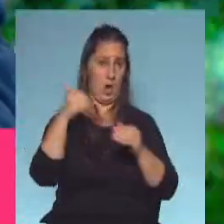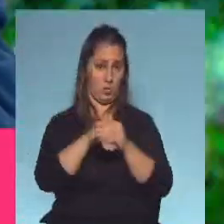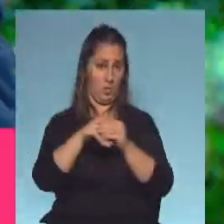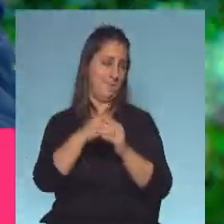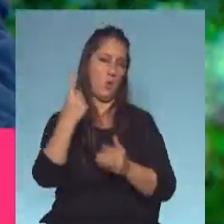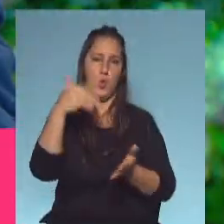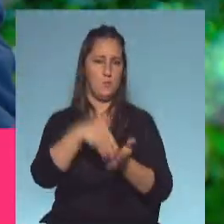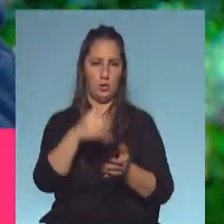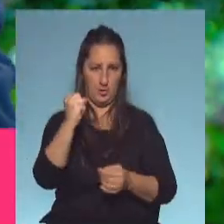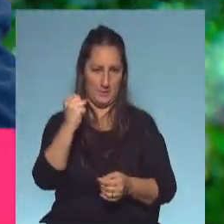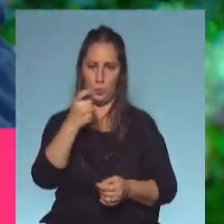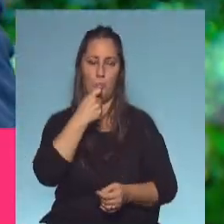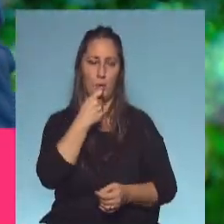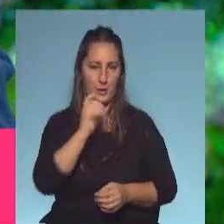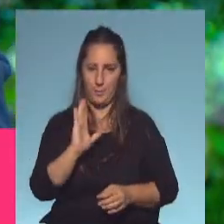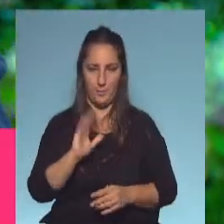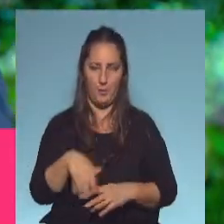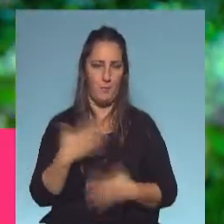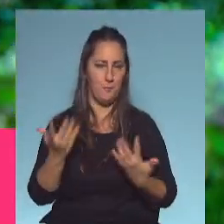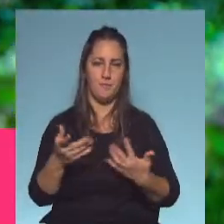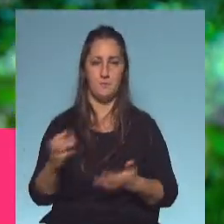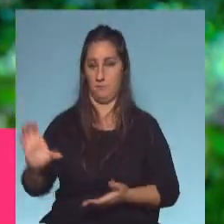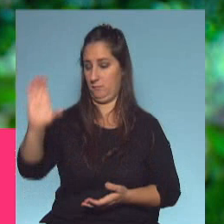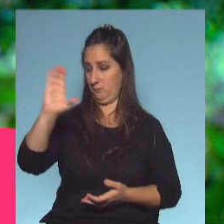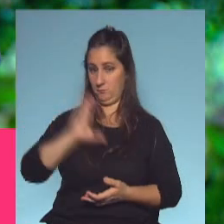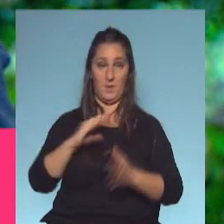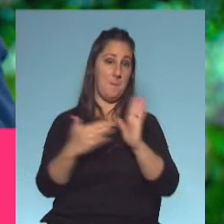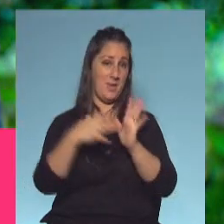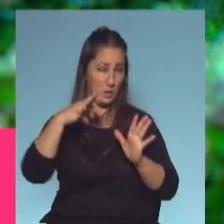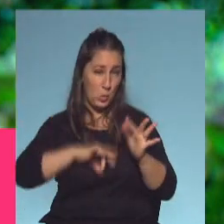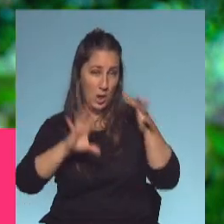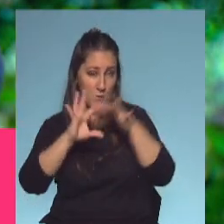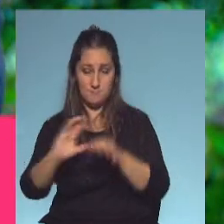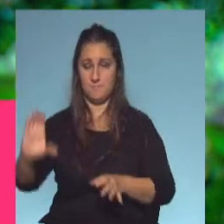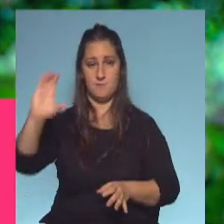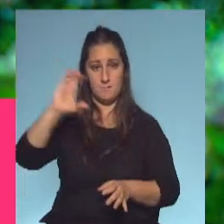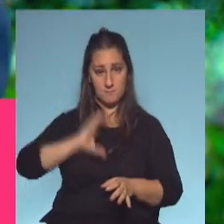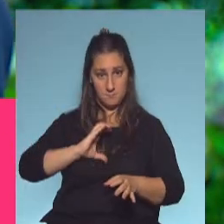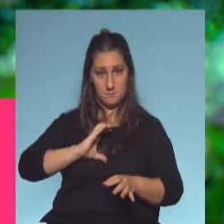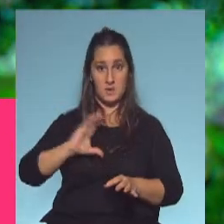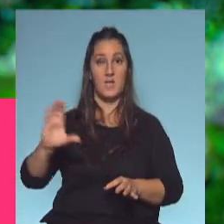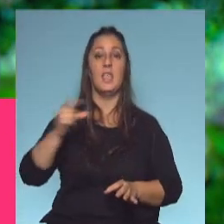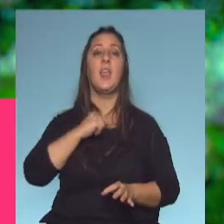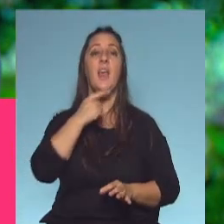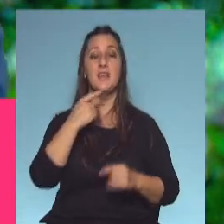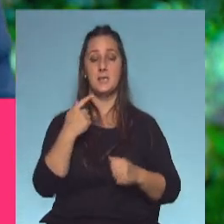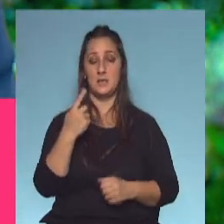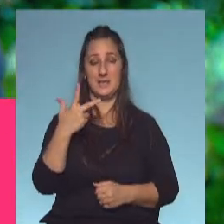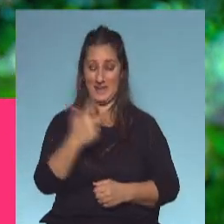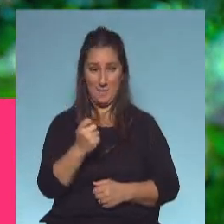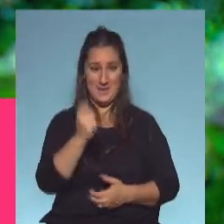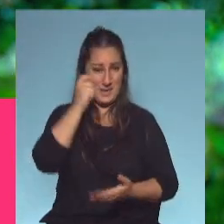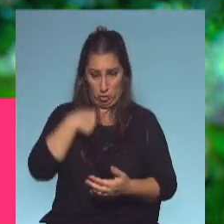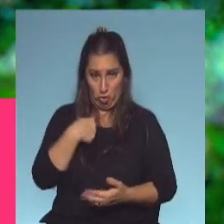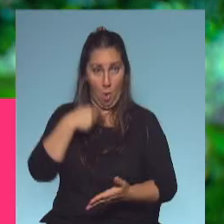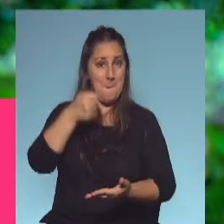te dan 1 millón de pesos porque te adjudicaron eso según lo que vos cobrás y todo. ¿Y cómo se paga 3 meses de gracia? O sea, por 3 meses no pagas un sope.